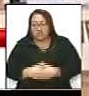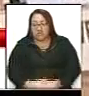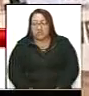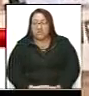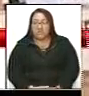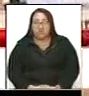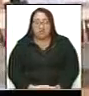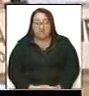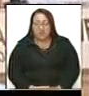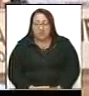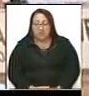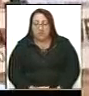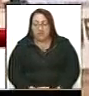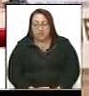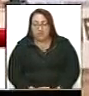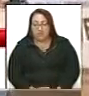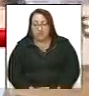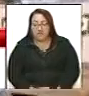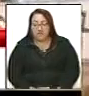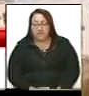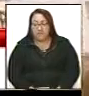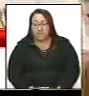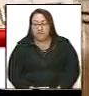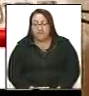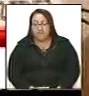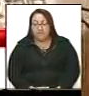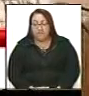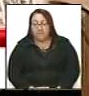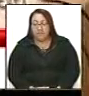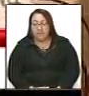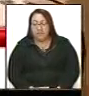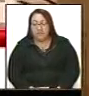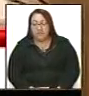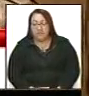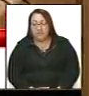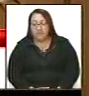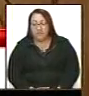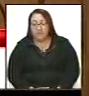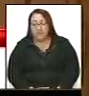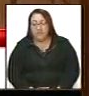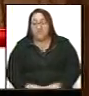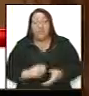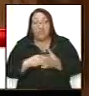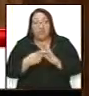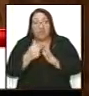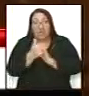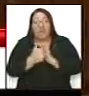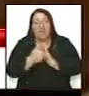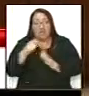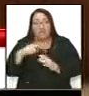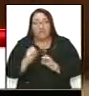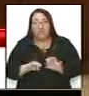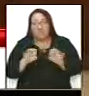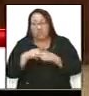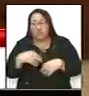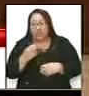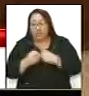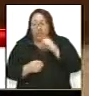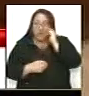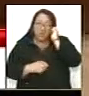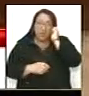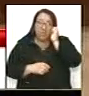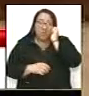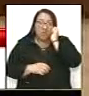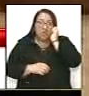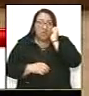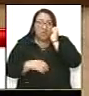presidenta. Agradecemos la participación de la congresista Rebeca y está en el punto de la agenda. Es necesario e importante dar solución a los